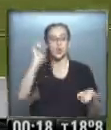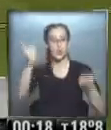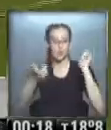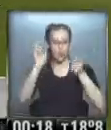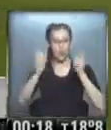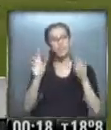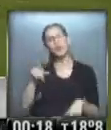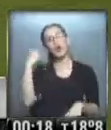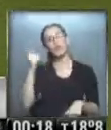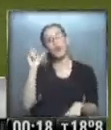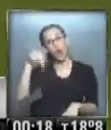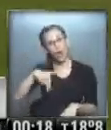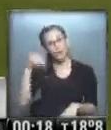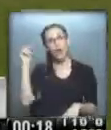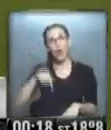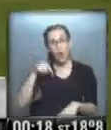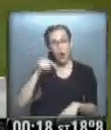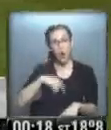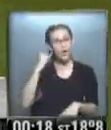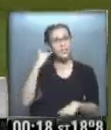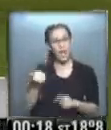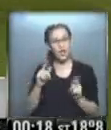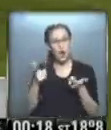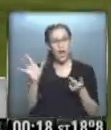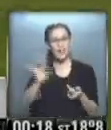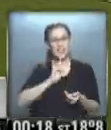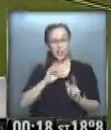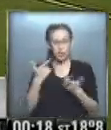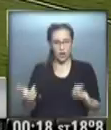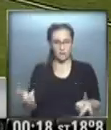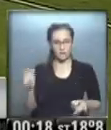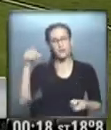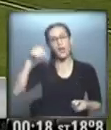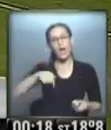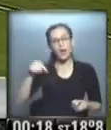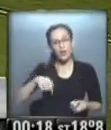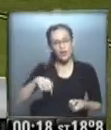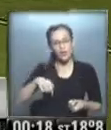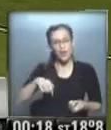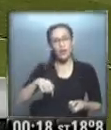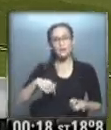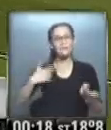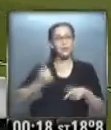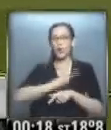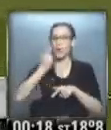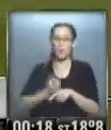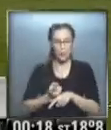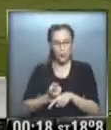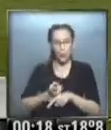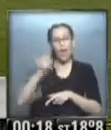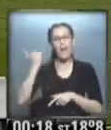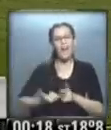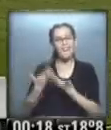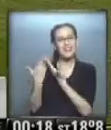lado, Colón hoy definitivamente ya se quedó sin entrenador. El local en este caso no pudo, ya había presentado Forestello la renuncia. Los